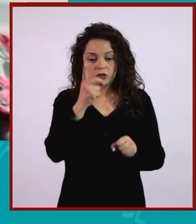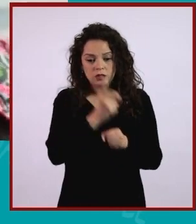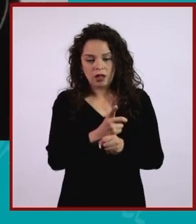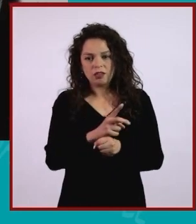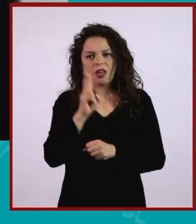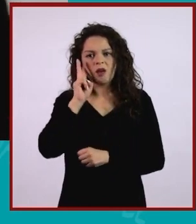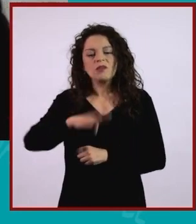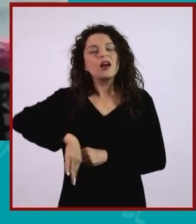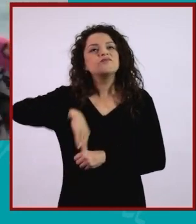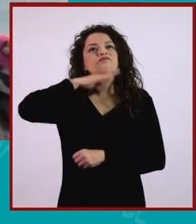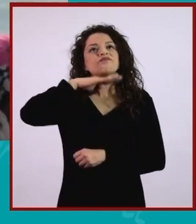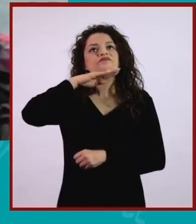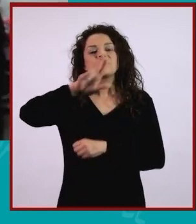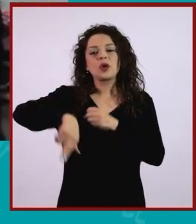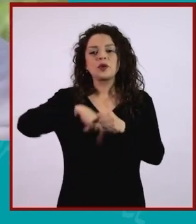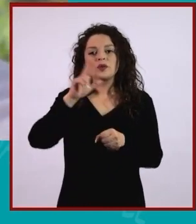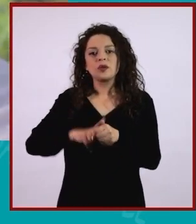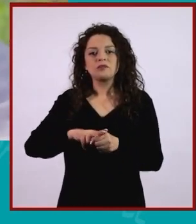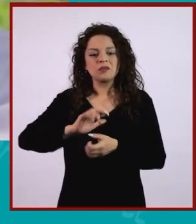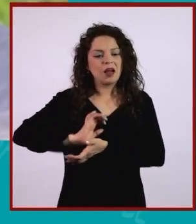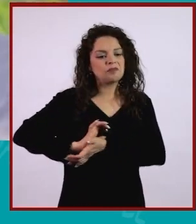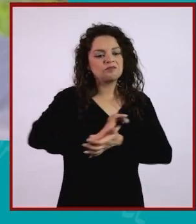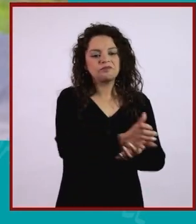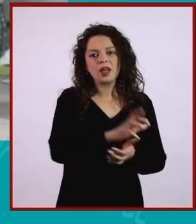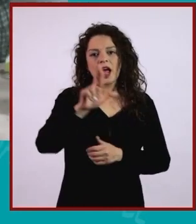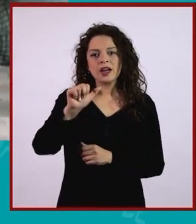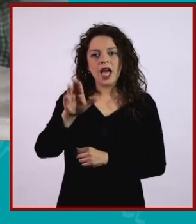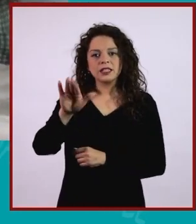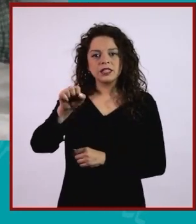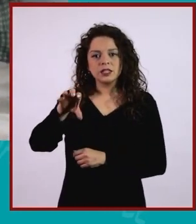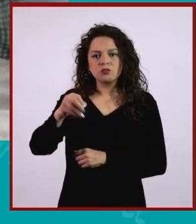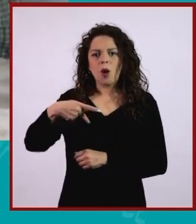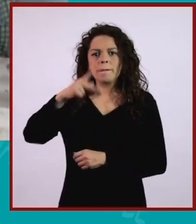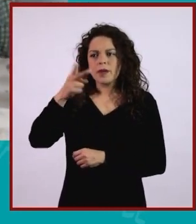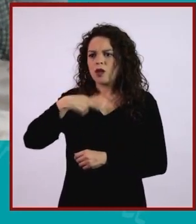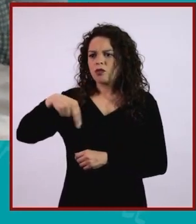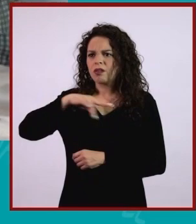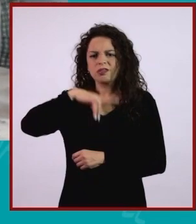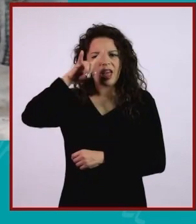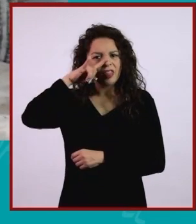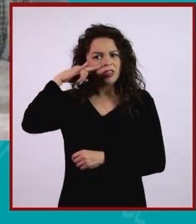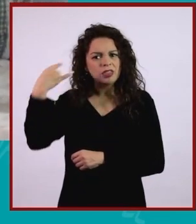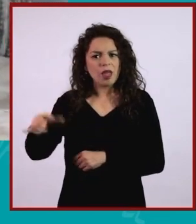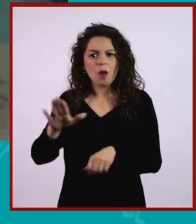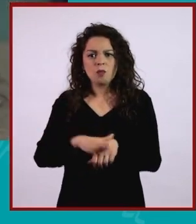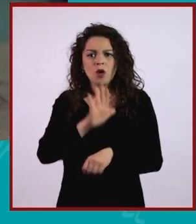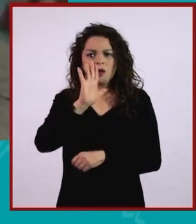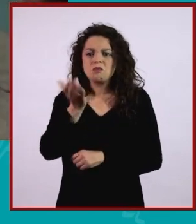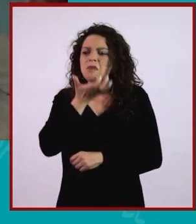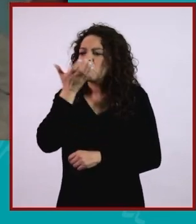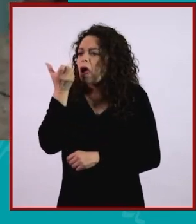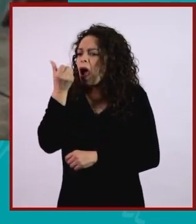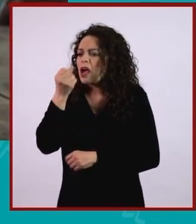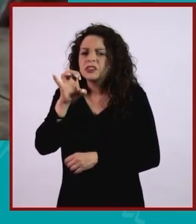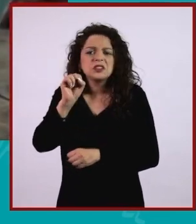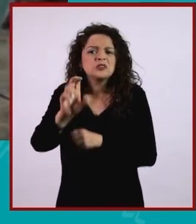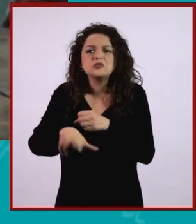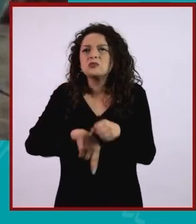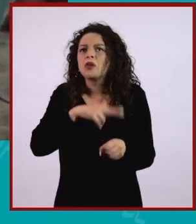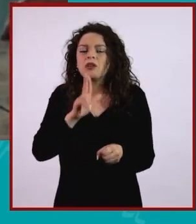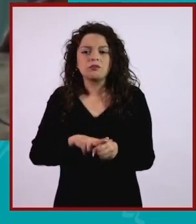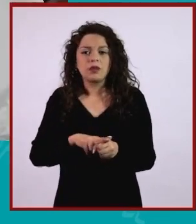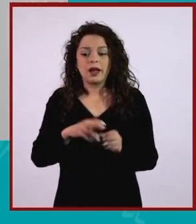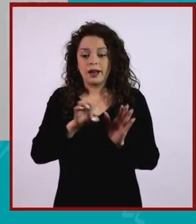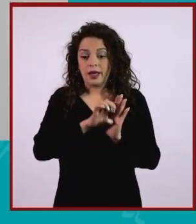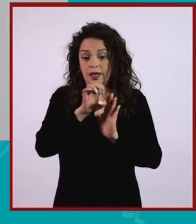ha normalizado el racismo y el clasismo con frases cotidianas, pero no lo percibimos porque lo hemos vuelto parte de nuestro día a día. Sin